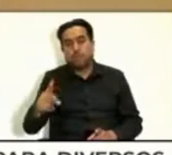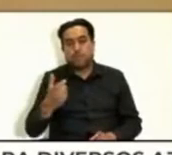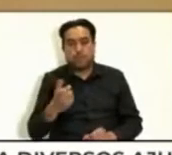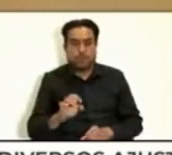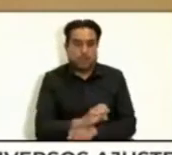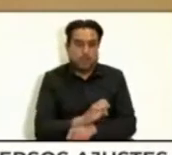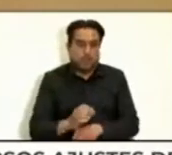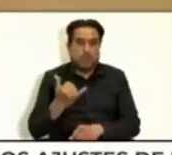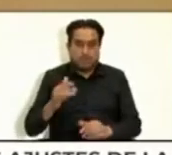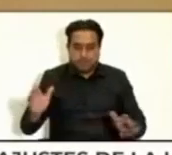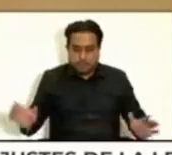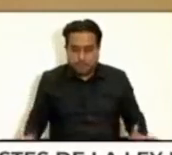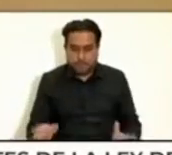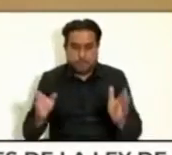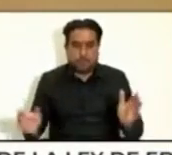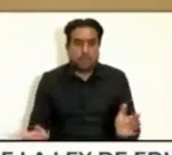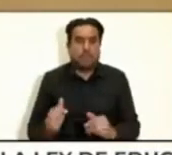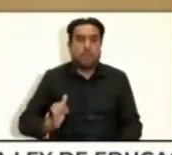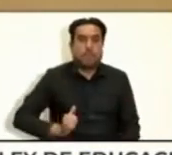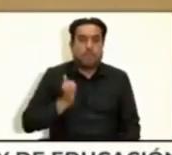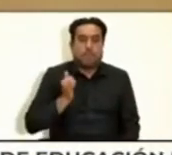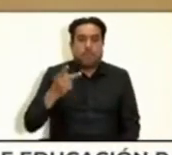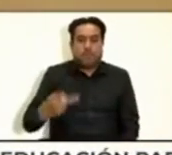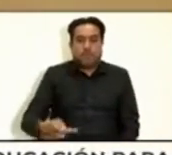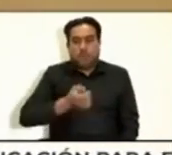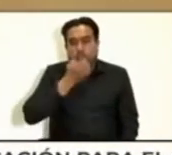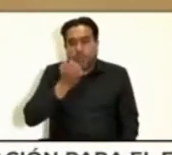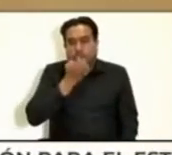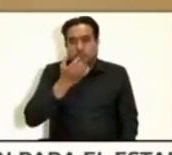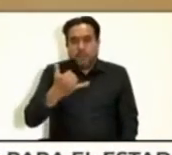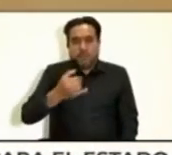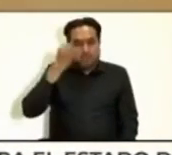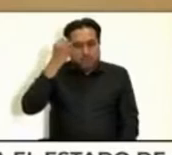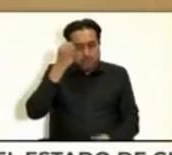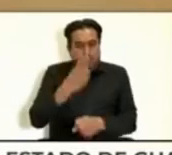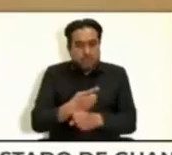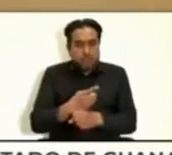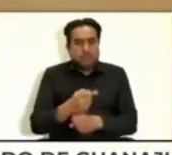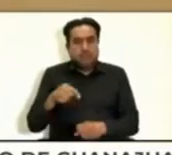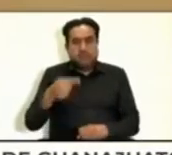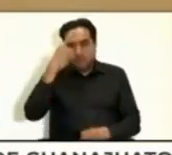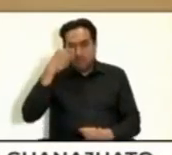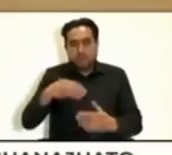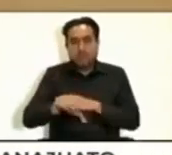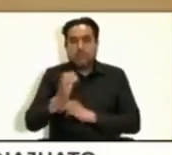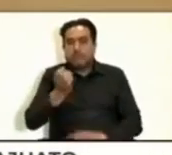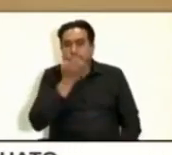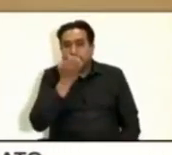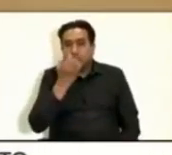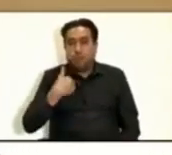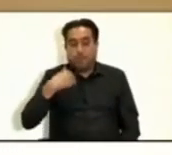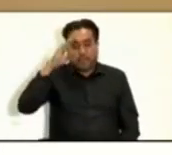impulsando a su vez el aprovechamiento escolar la oportunidad de asistir a la escuela no debe ser un motivo de